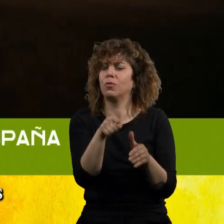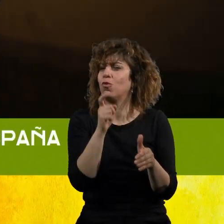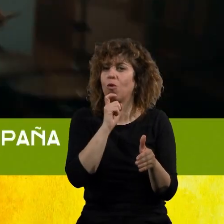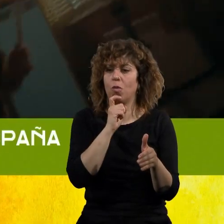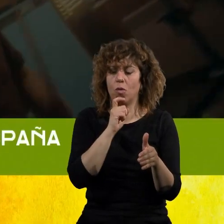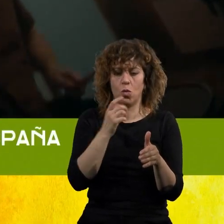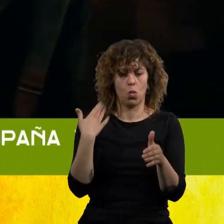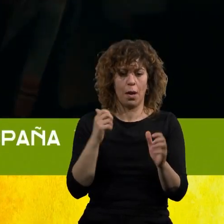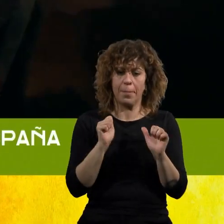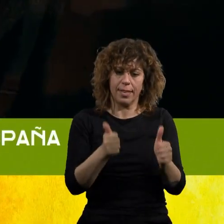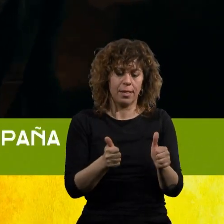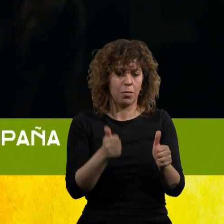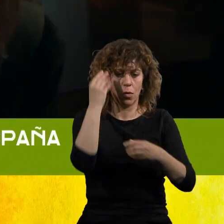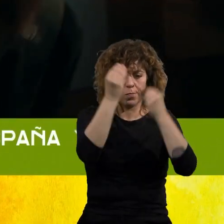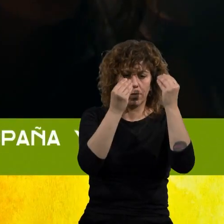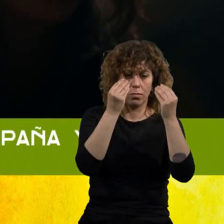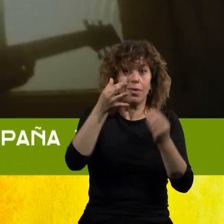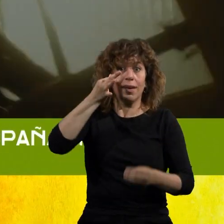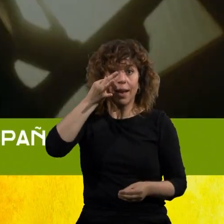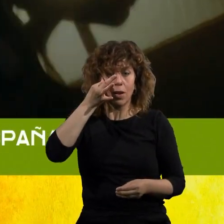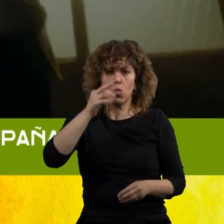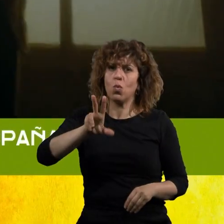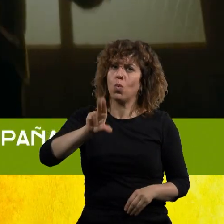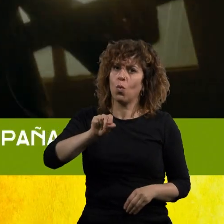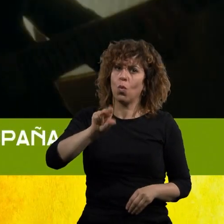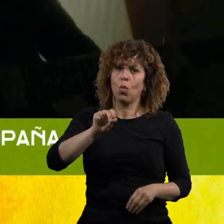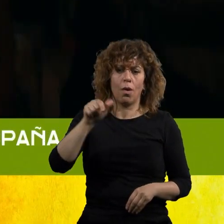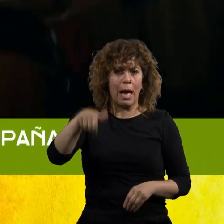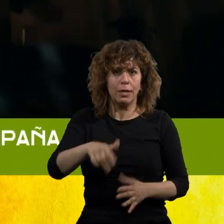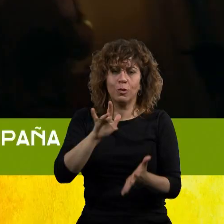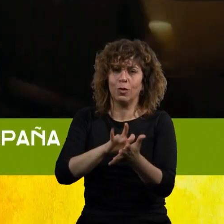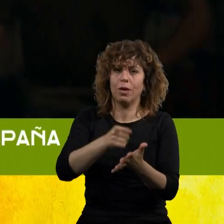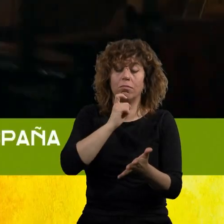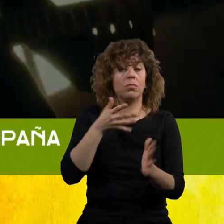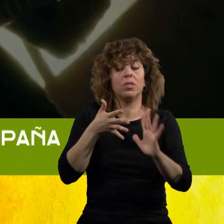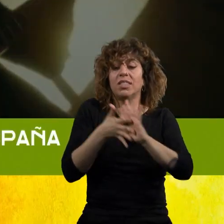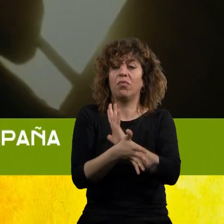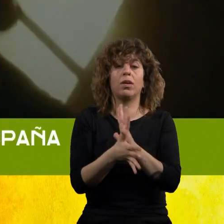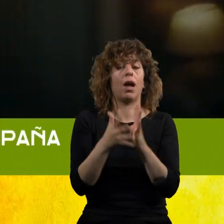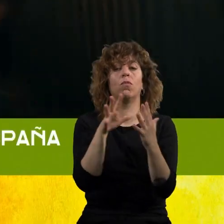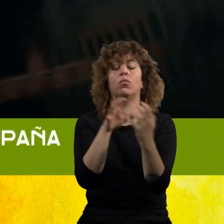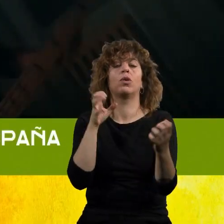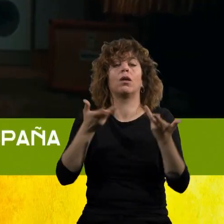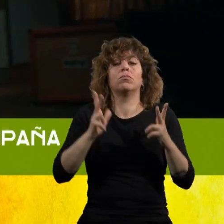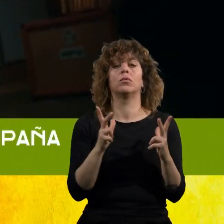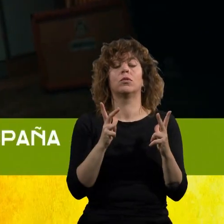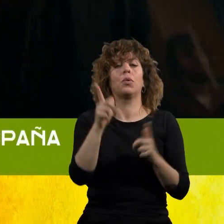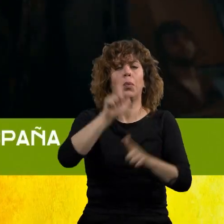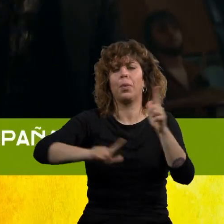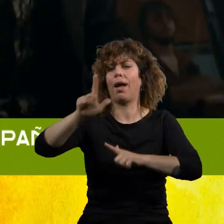lo planteas y luego cuando lo vives dices, hostia, ¿cómo llegas hasta aquí? Y es viajar en el carricoche y carretera y